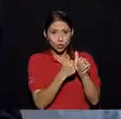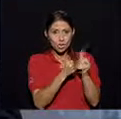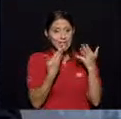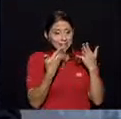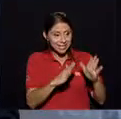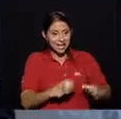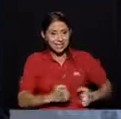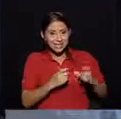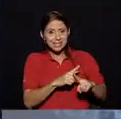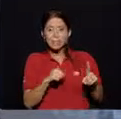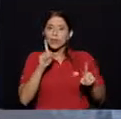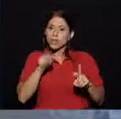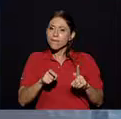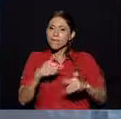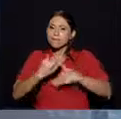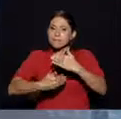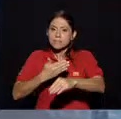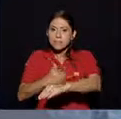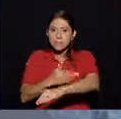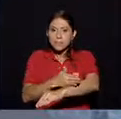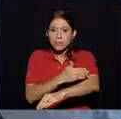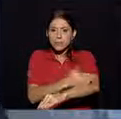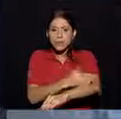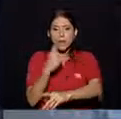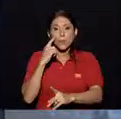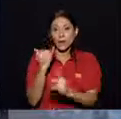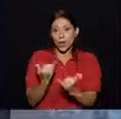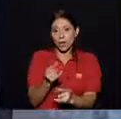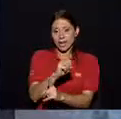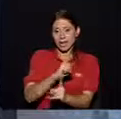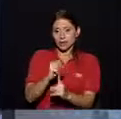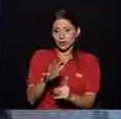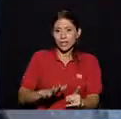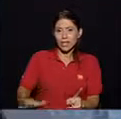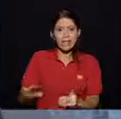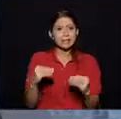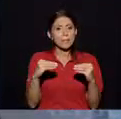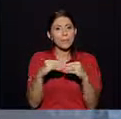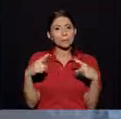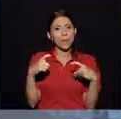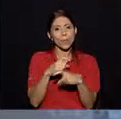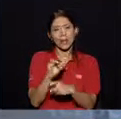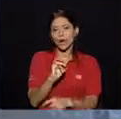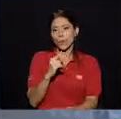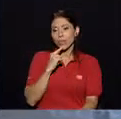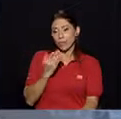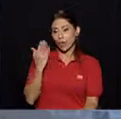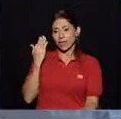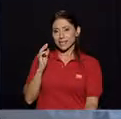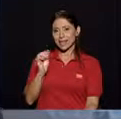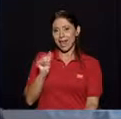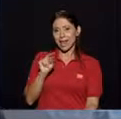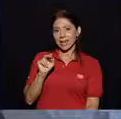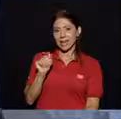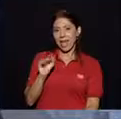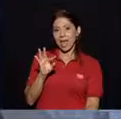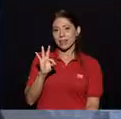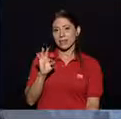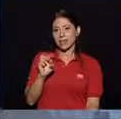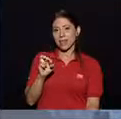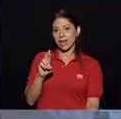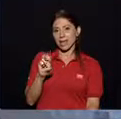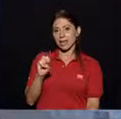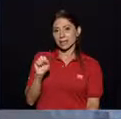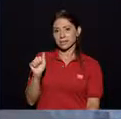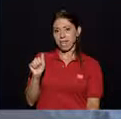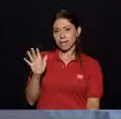responder en consecuencia. En esa misma línea, el Sistema Nacional de Protección fue pensado para la articulación de los esfuerzos.